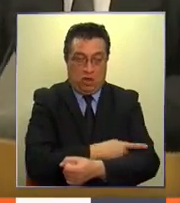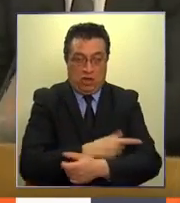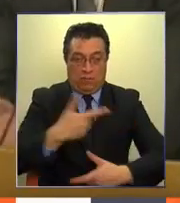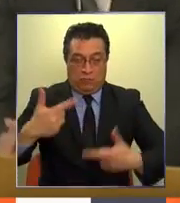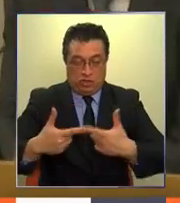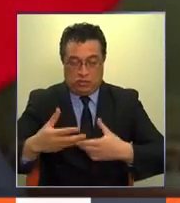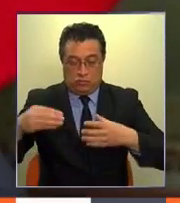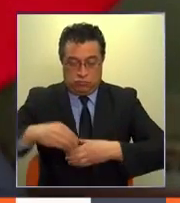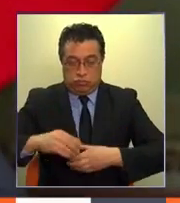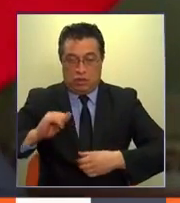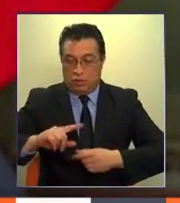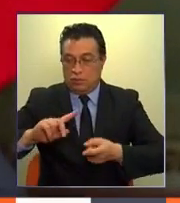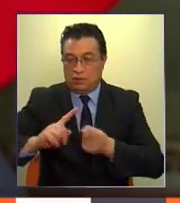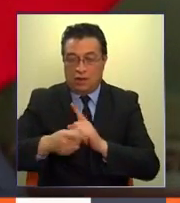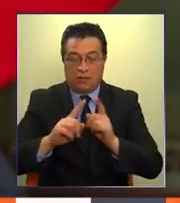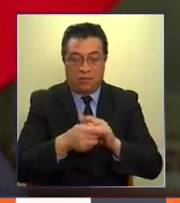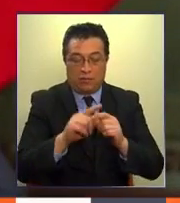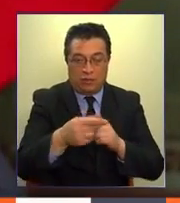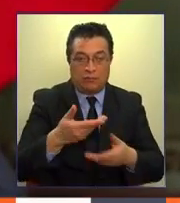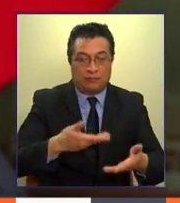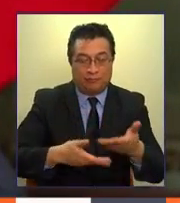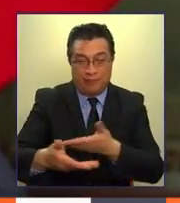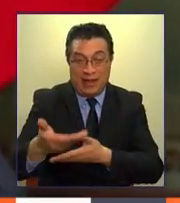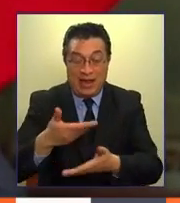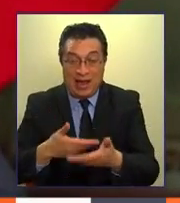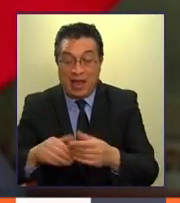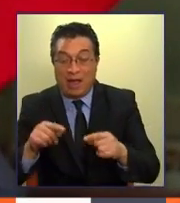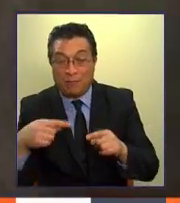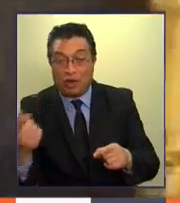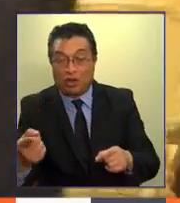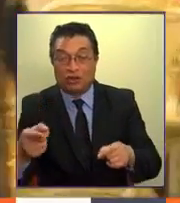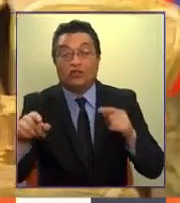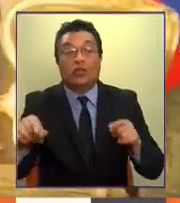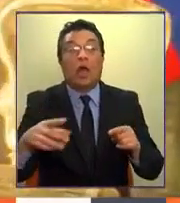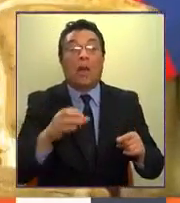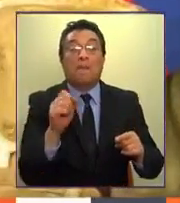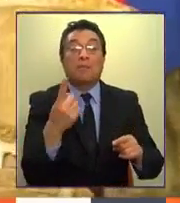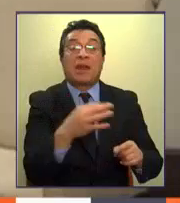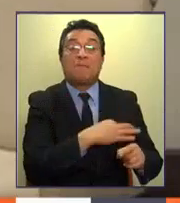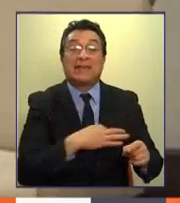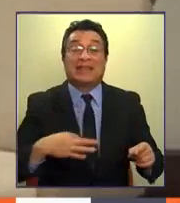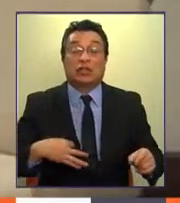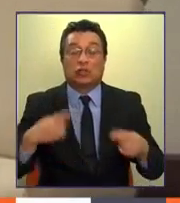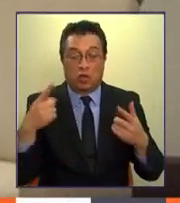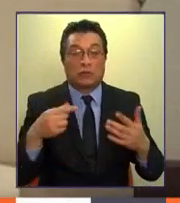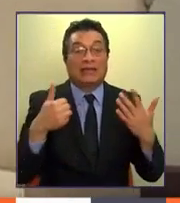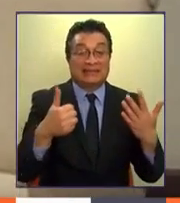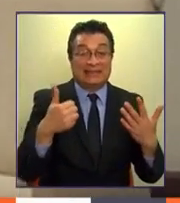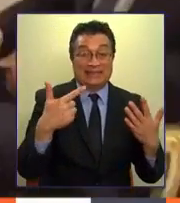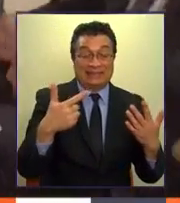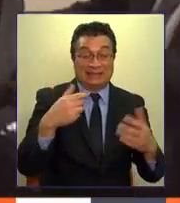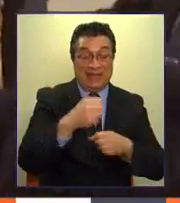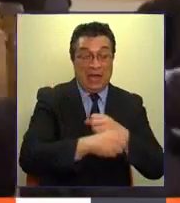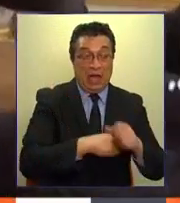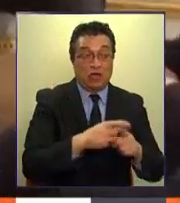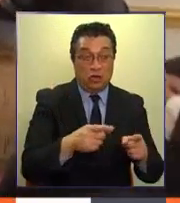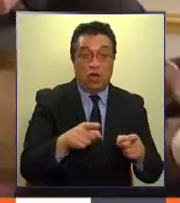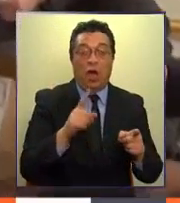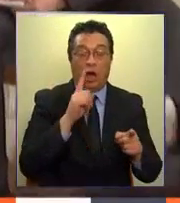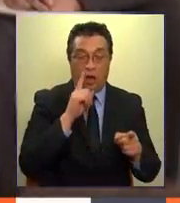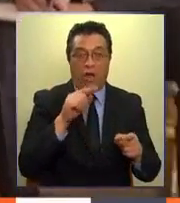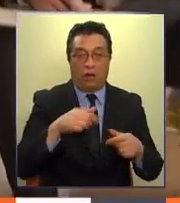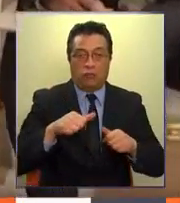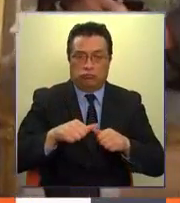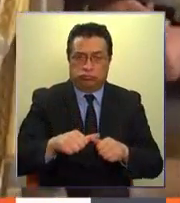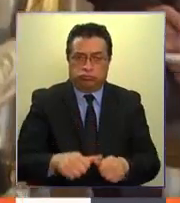el enroque de cargos con Dmitry Medvedev explican cómo a sus 67 años el líder ruso se ha mantenido tanto tiempo en